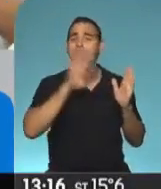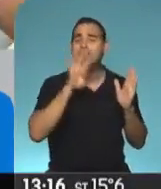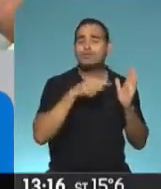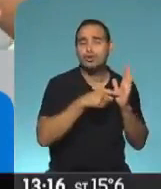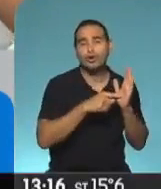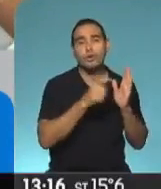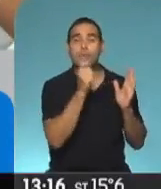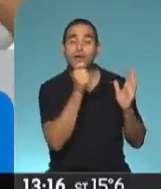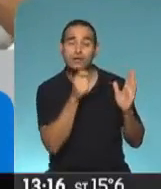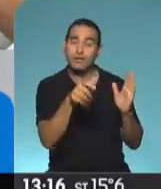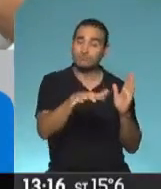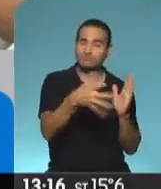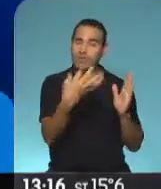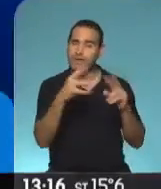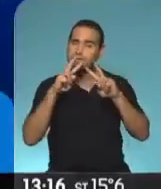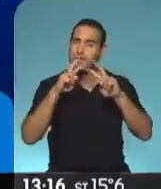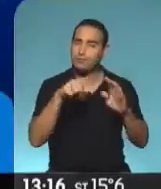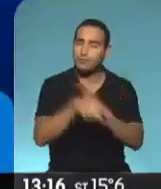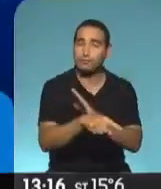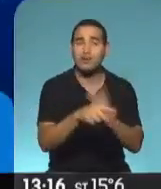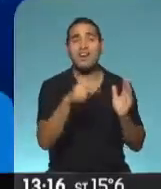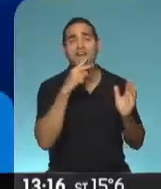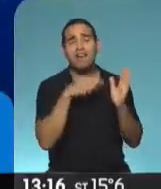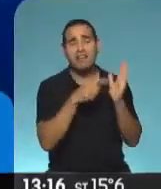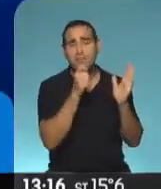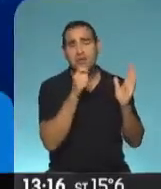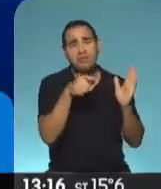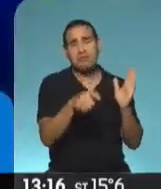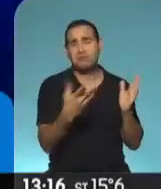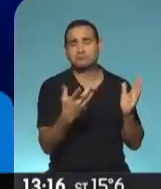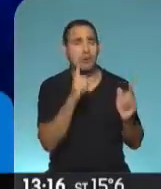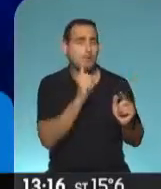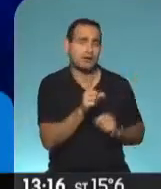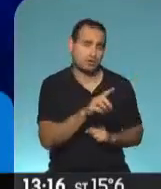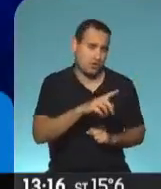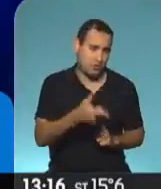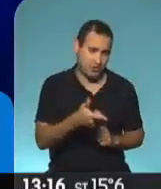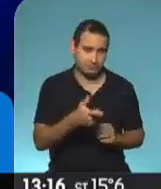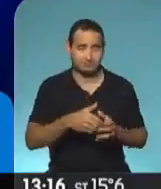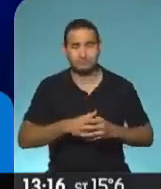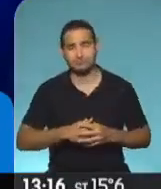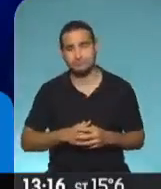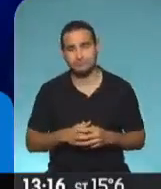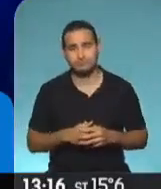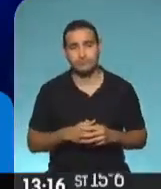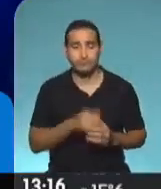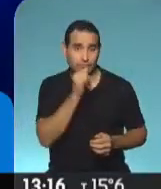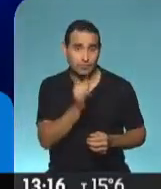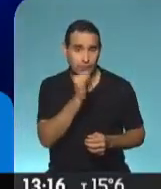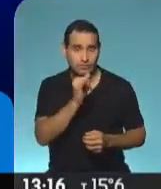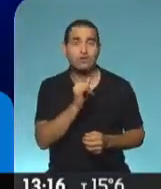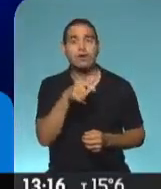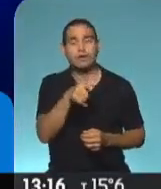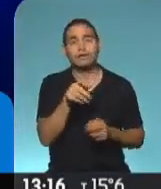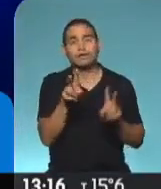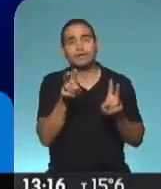los que estaban ahí, ¿no?, que había que investigar un poco más. Y en verde, los que eran más afines al oficialismo de ese entonces. Te decía, repetían